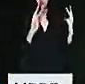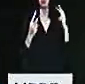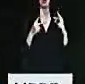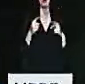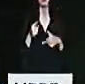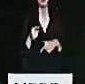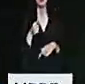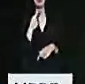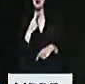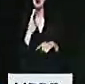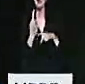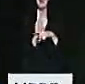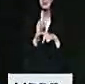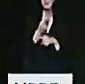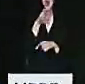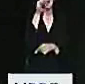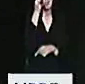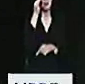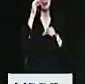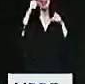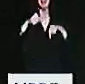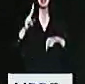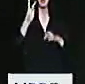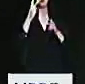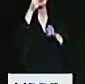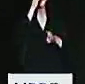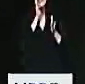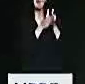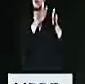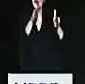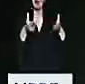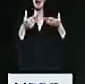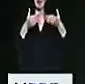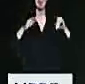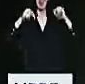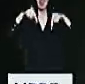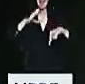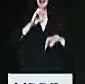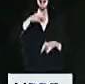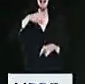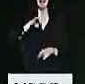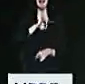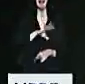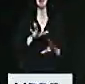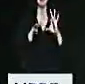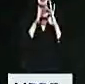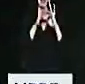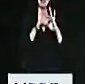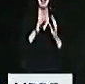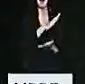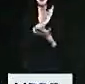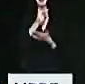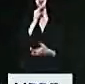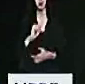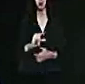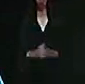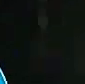con estas conversaciones que tratamos de plasmar aquí en esta segunda temporada de Libremente, aquí en CNN Chile. Muchas gracias. Hasta pronto.